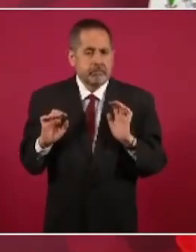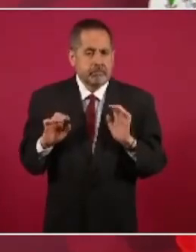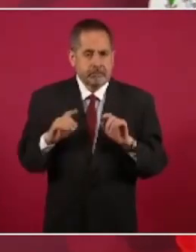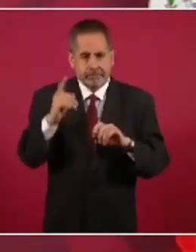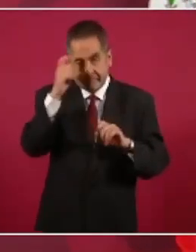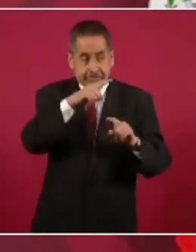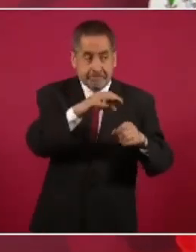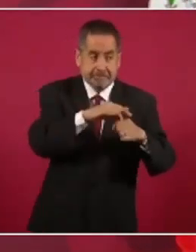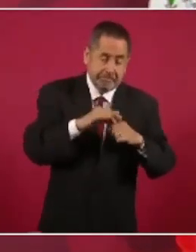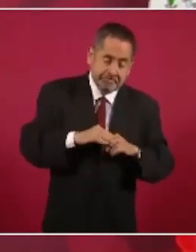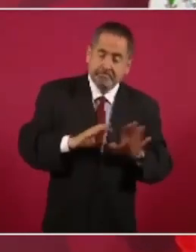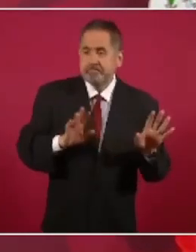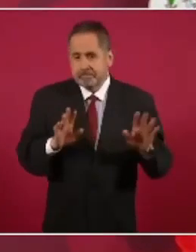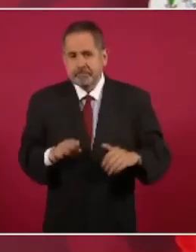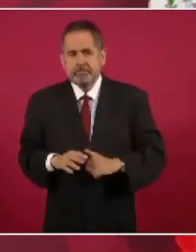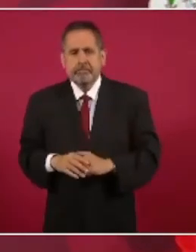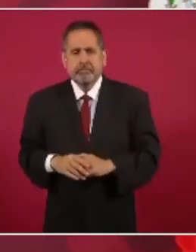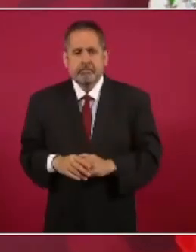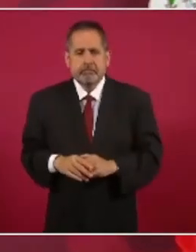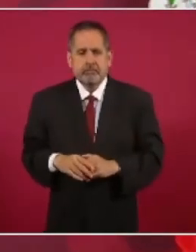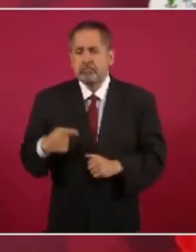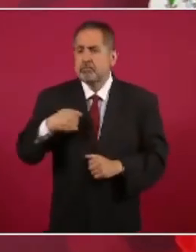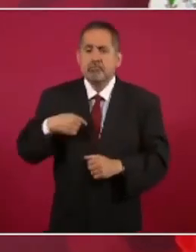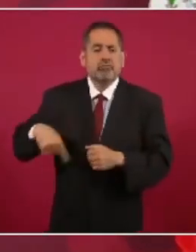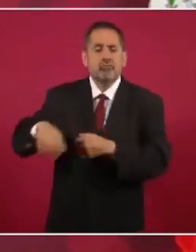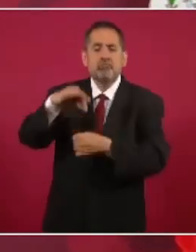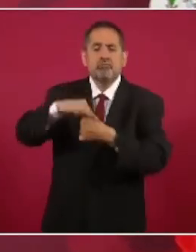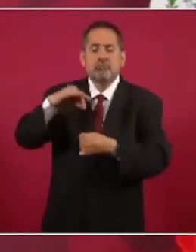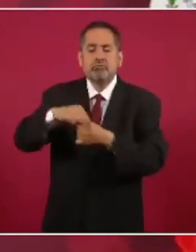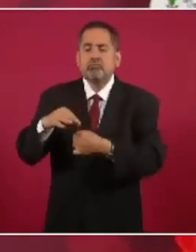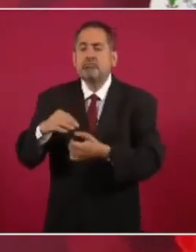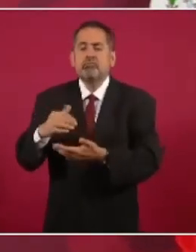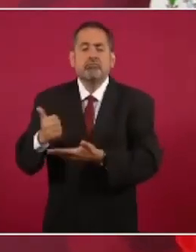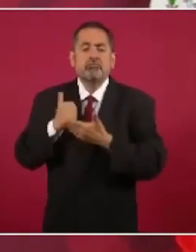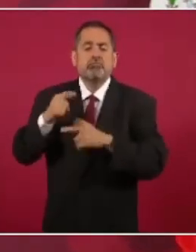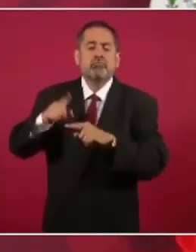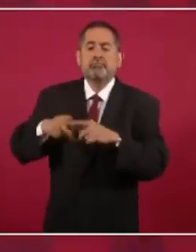difícil. Sí, yo estoy aquí por el pueblo.